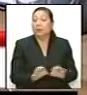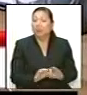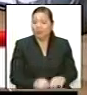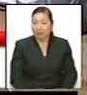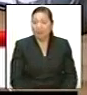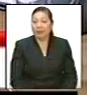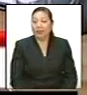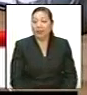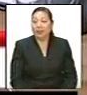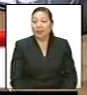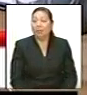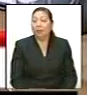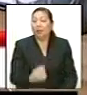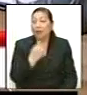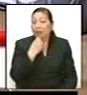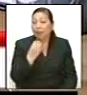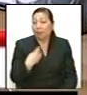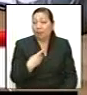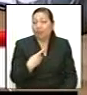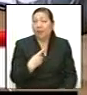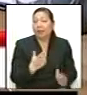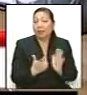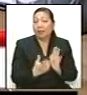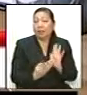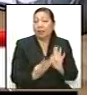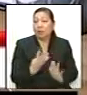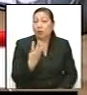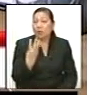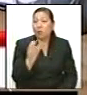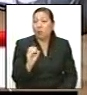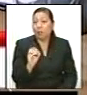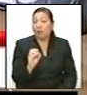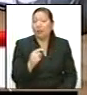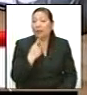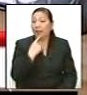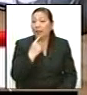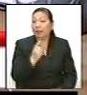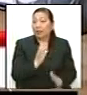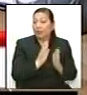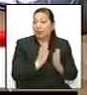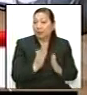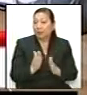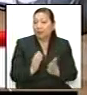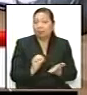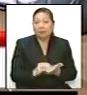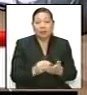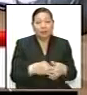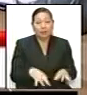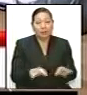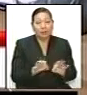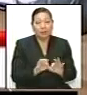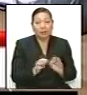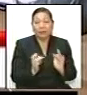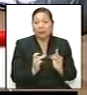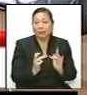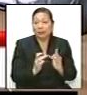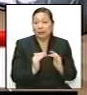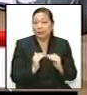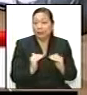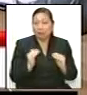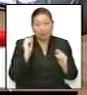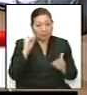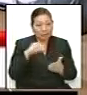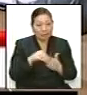importantísima, porque nos dice el decreto legislativo 1440, también indica determinar las prioridades de gasto en la entidad en el marco de los